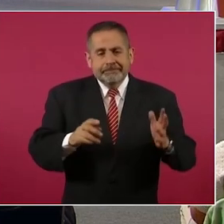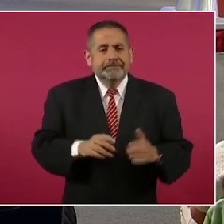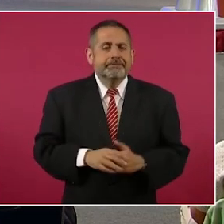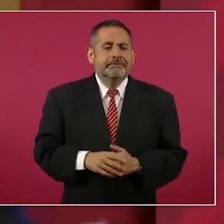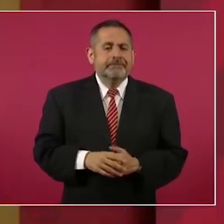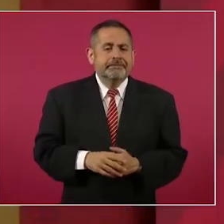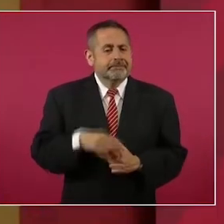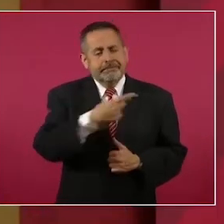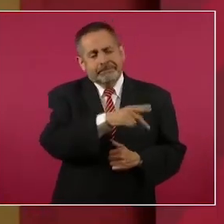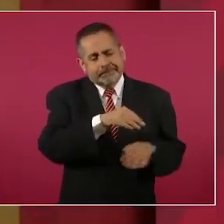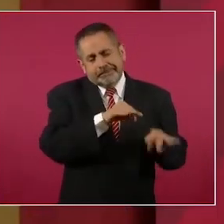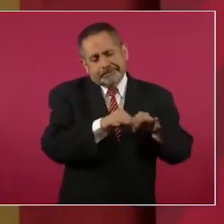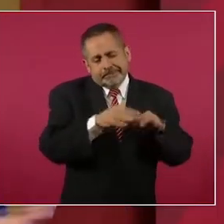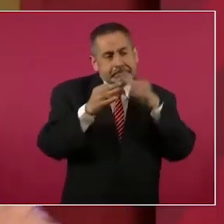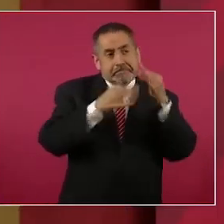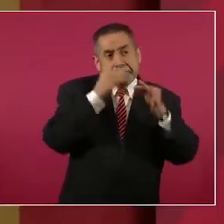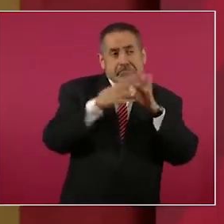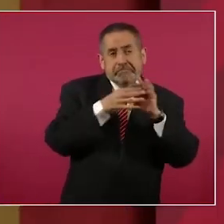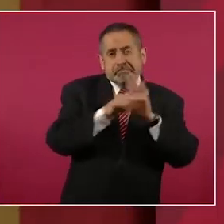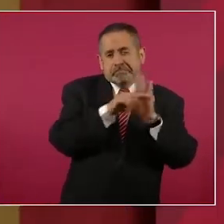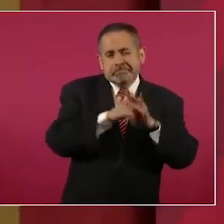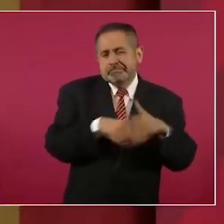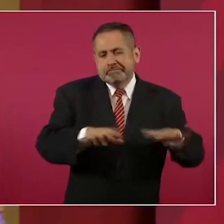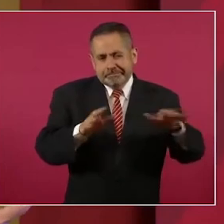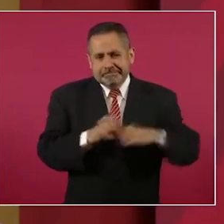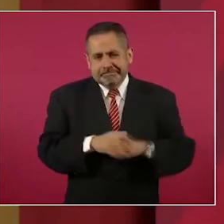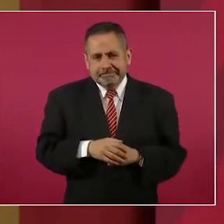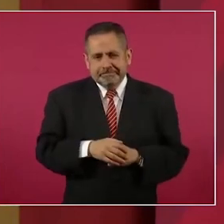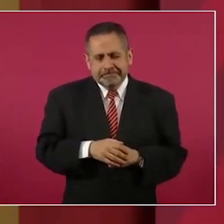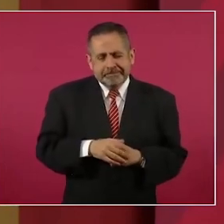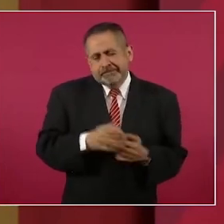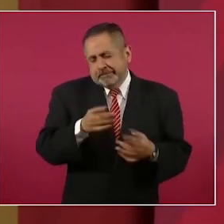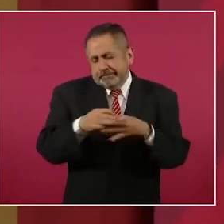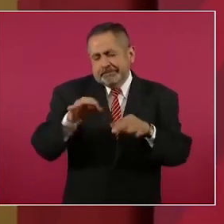pues ese es su trabajo, ¿no? Y también si no nos reímos,